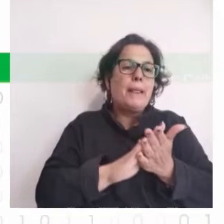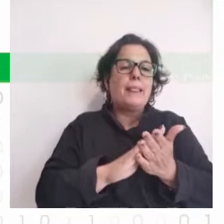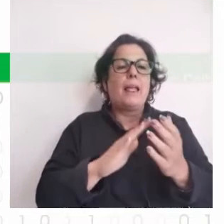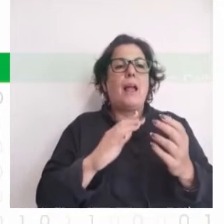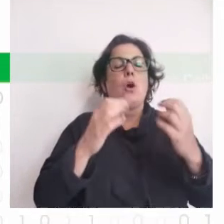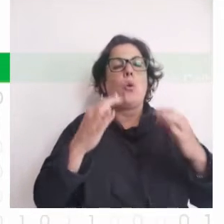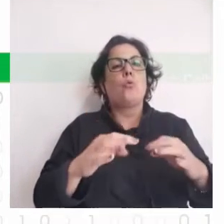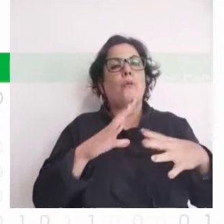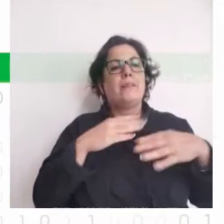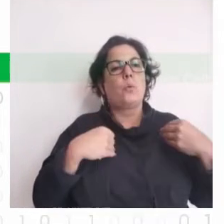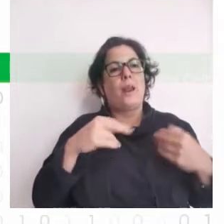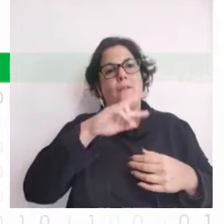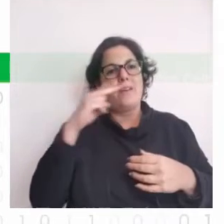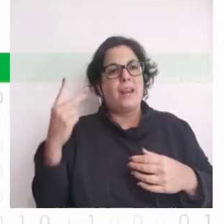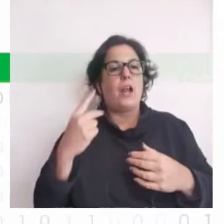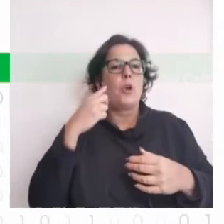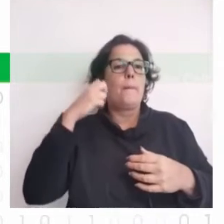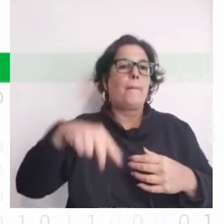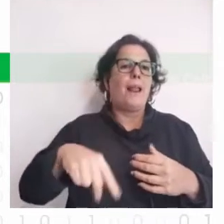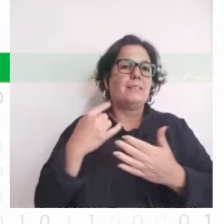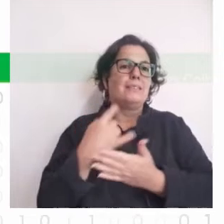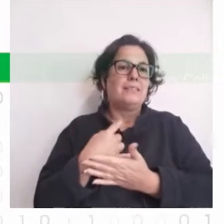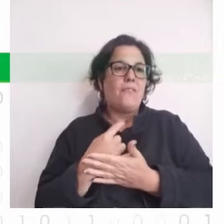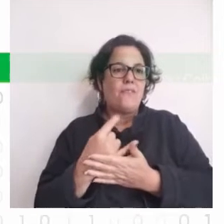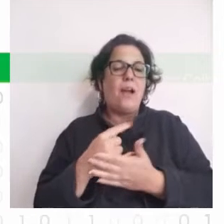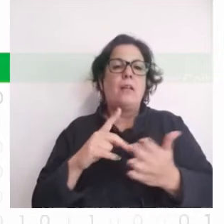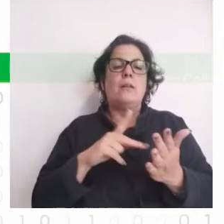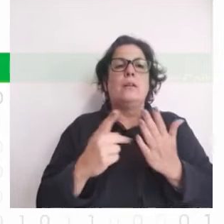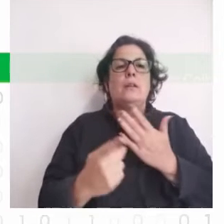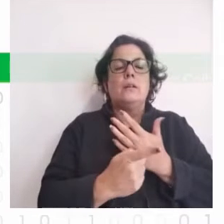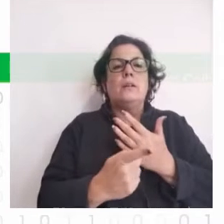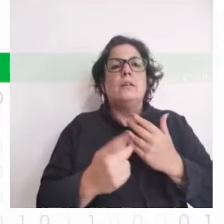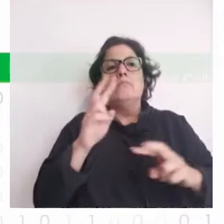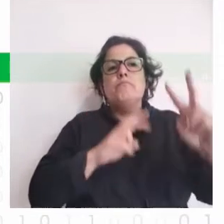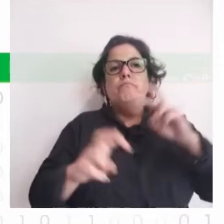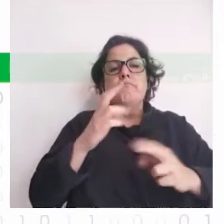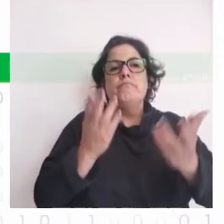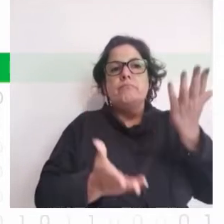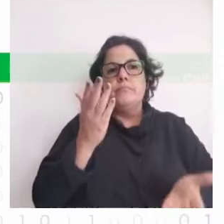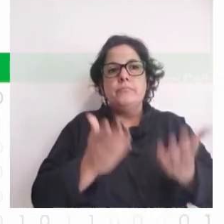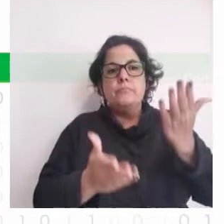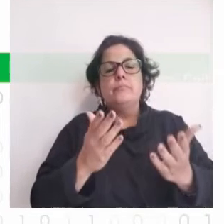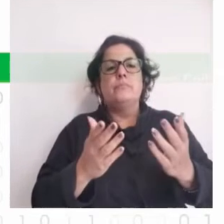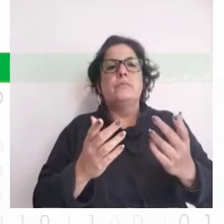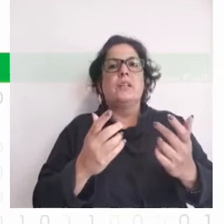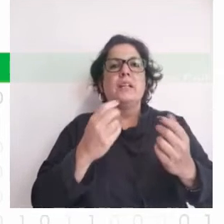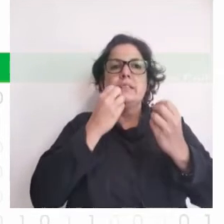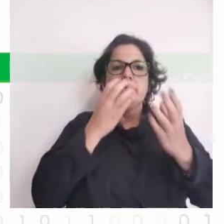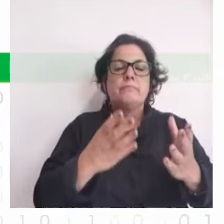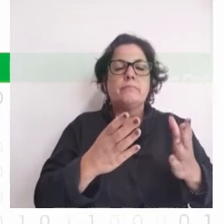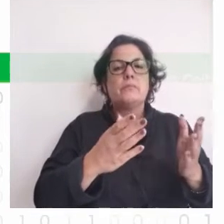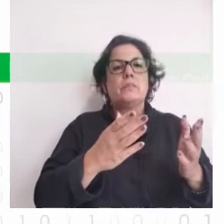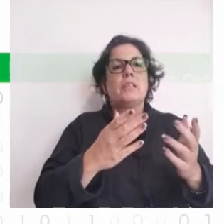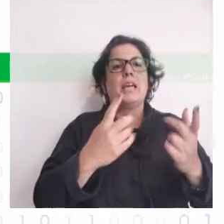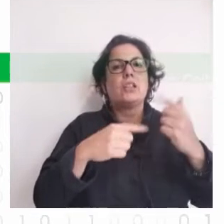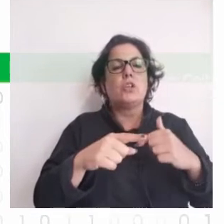Escuela de Verano de Plan Ceibal. Este proyecto lo que buscábamos era hacer una evaluación de impacto de una intervención comportamental, y para